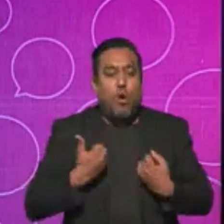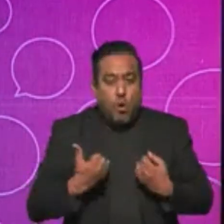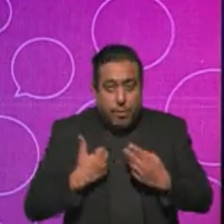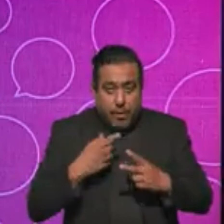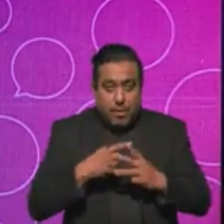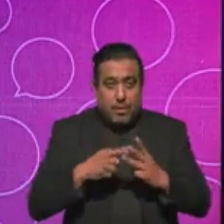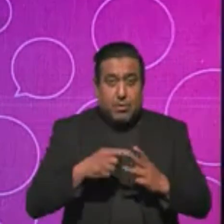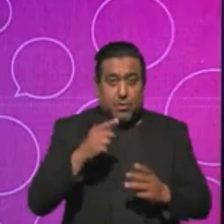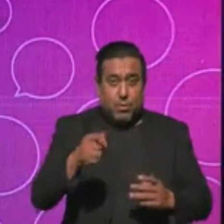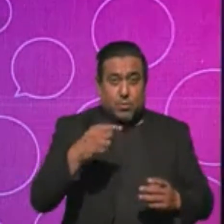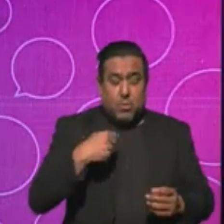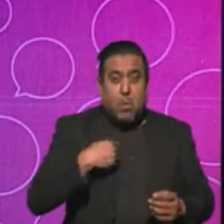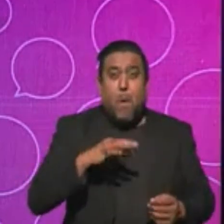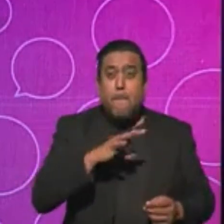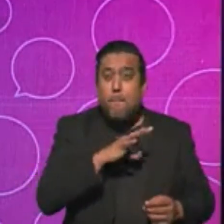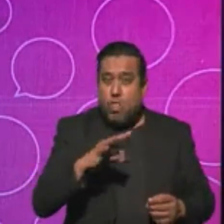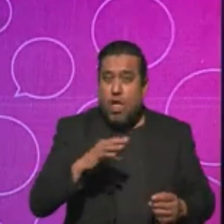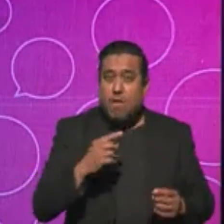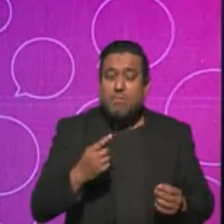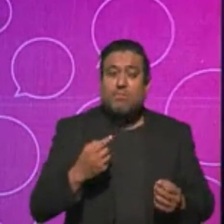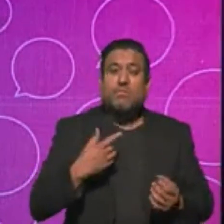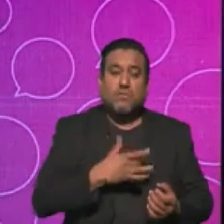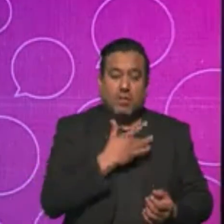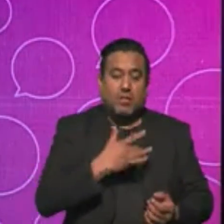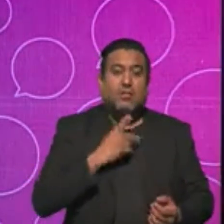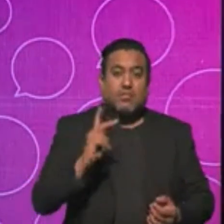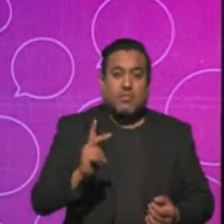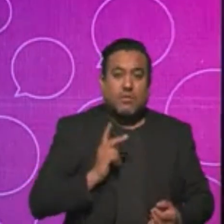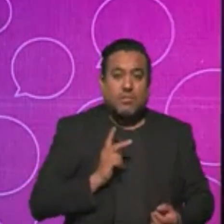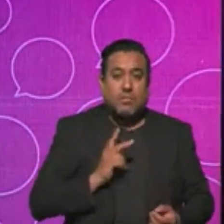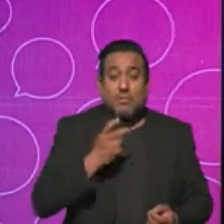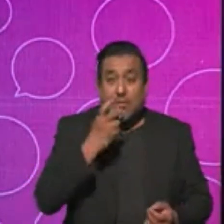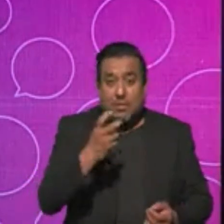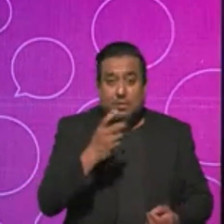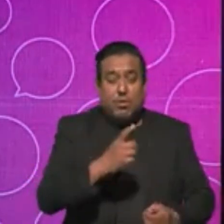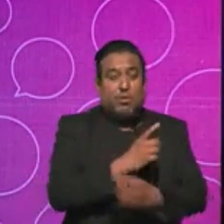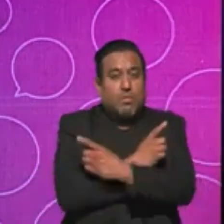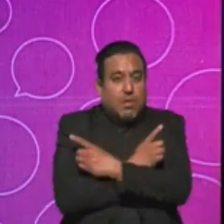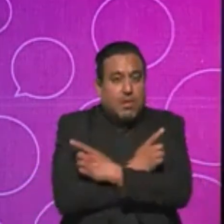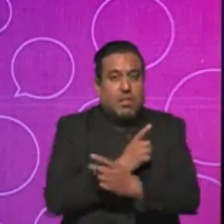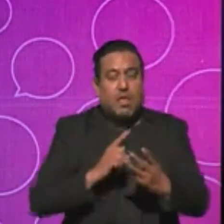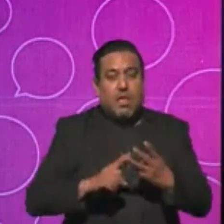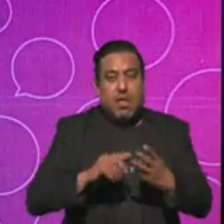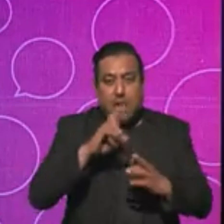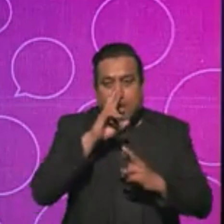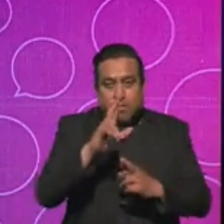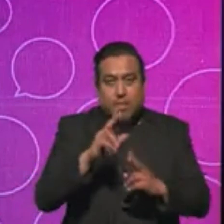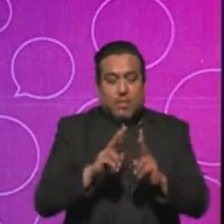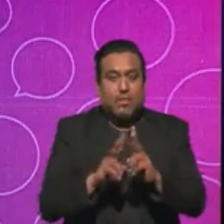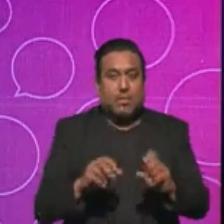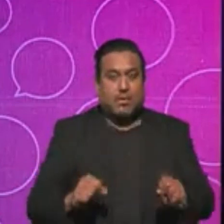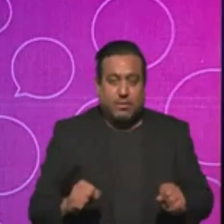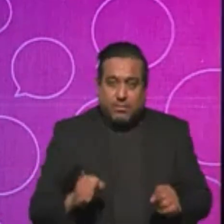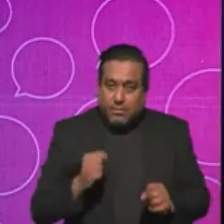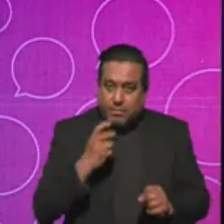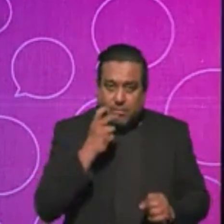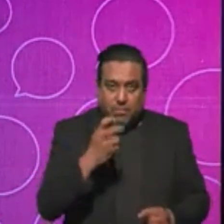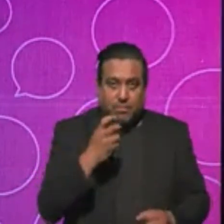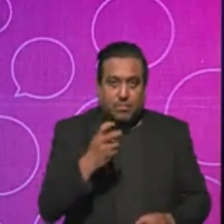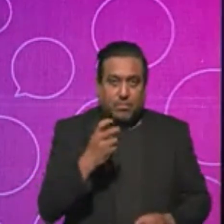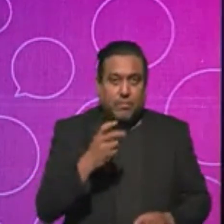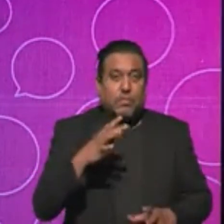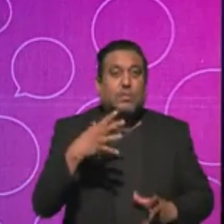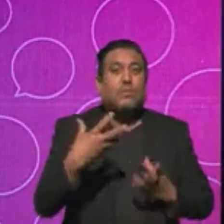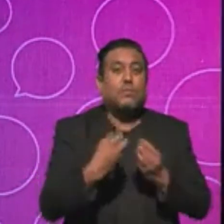y yo nos veamos representados porque selaya merece dignidad merece respeto y merece paz y es por eso que